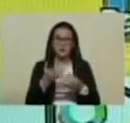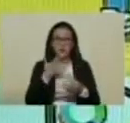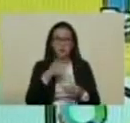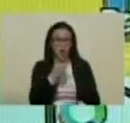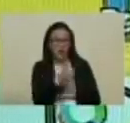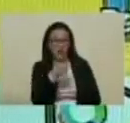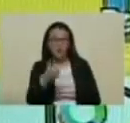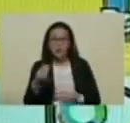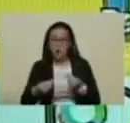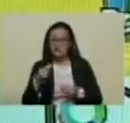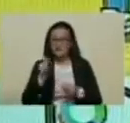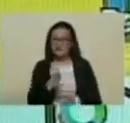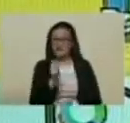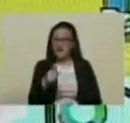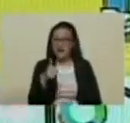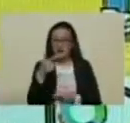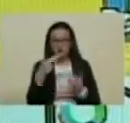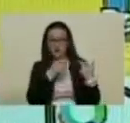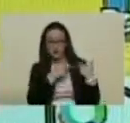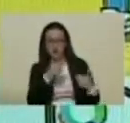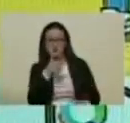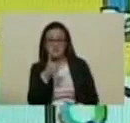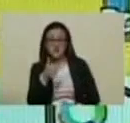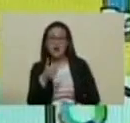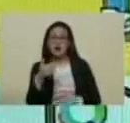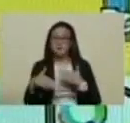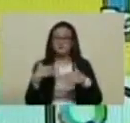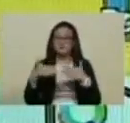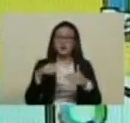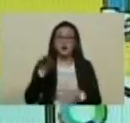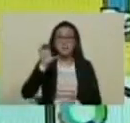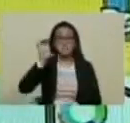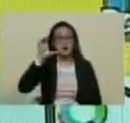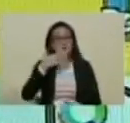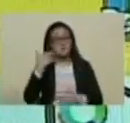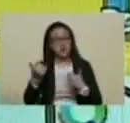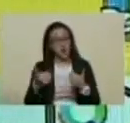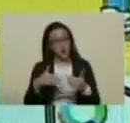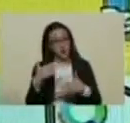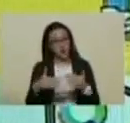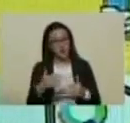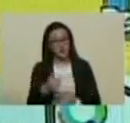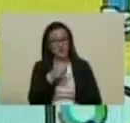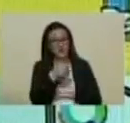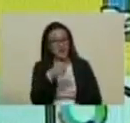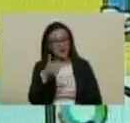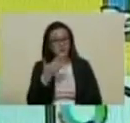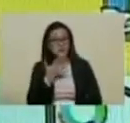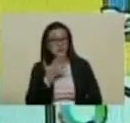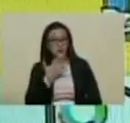tarea bien, este es un país que va a ser cada vez mejor. Si cada quien,